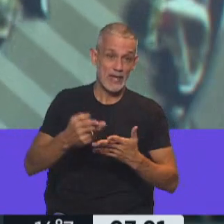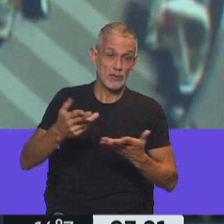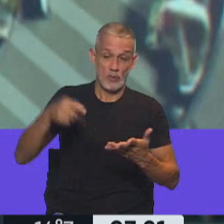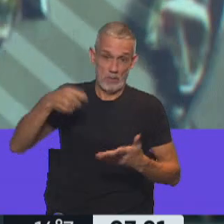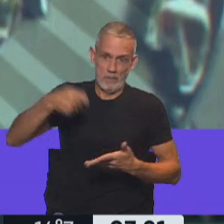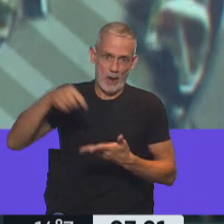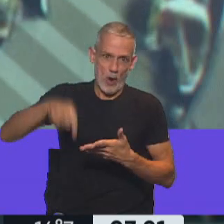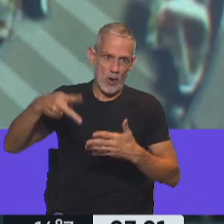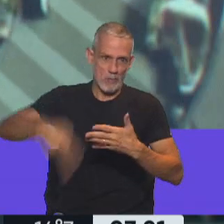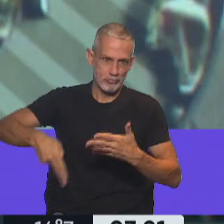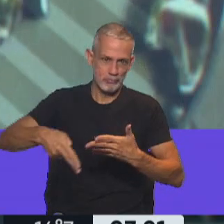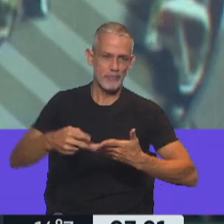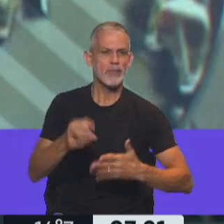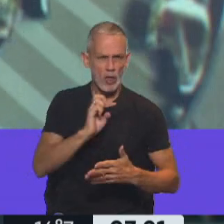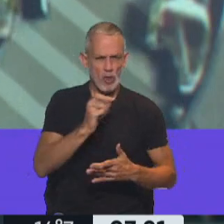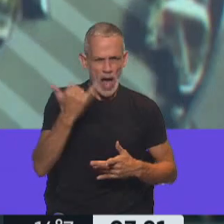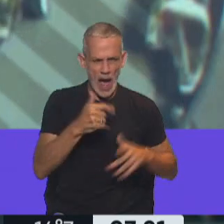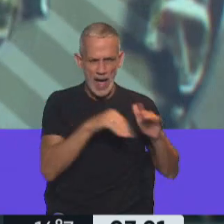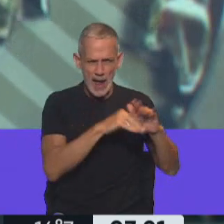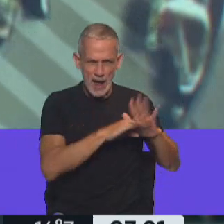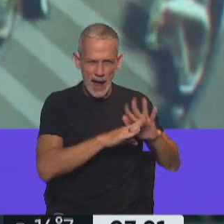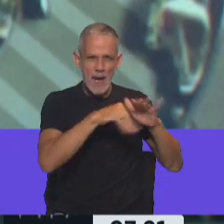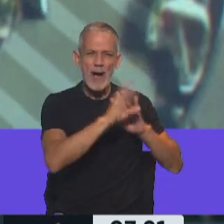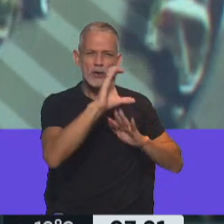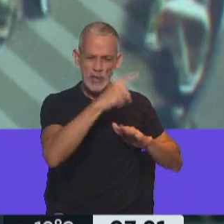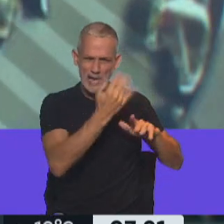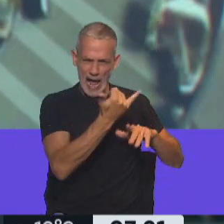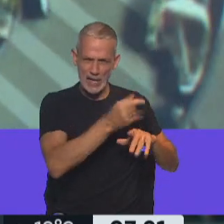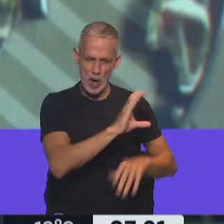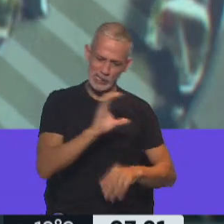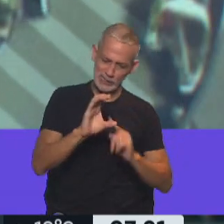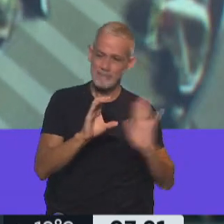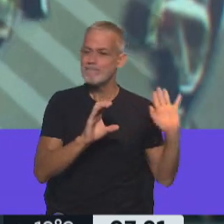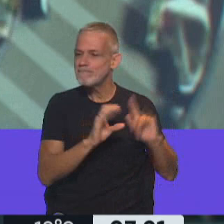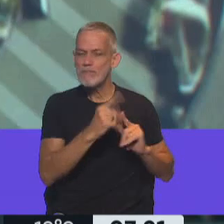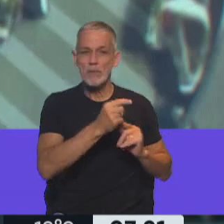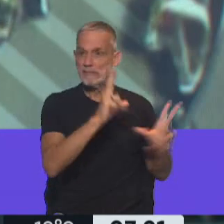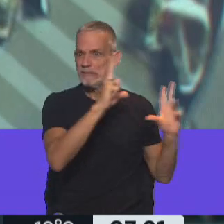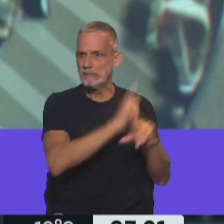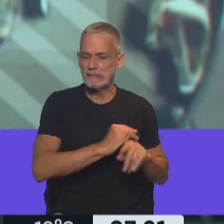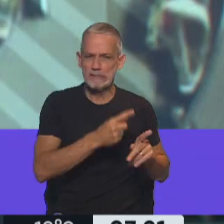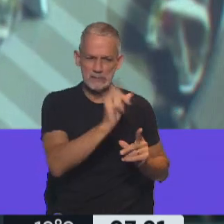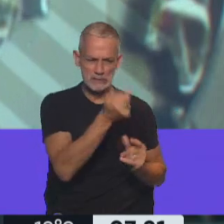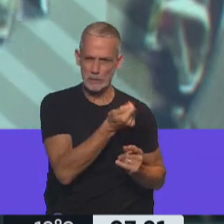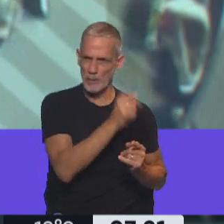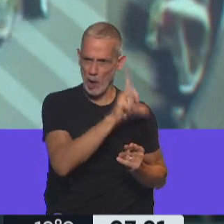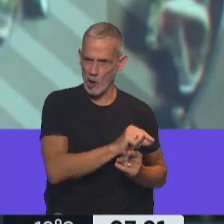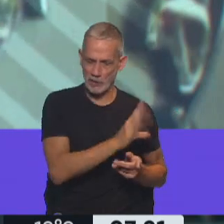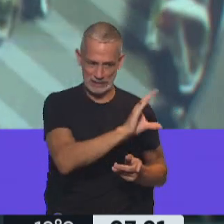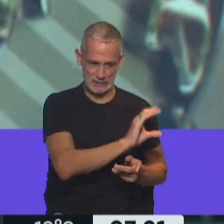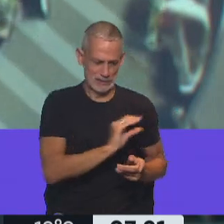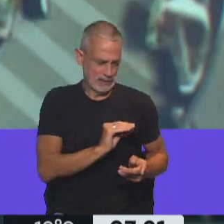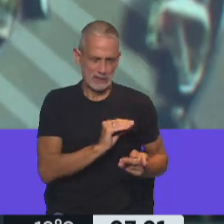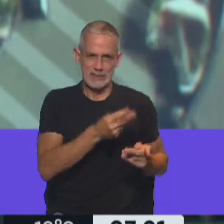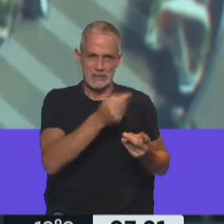hoy, que tiene los dólares el Banco Central para hacerlo, pero que dejaría a las reservas muy comprometidas, las reservas del